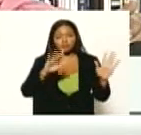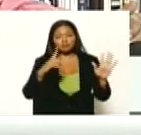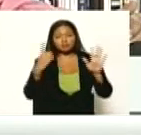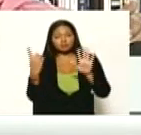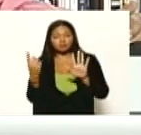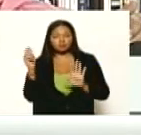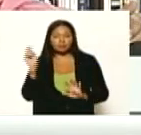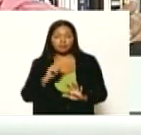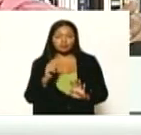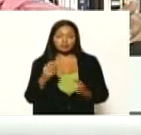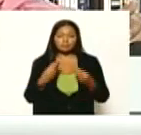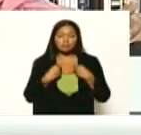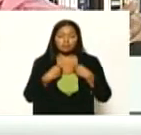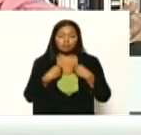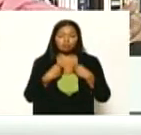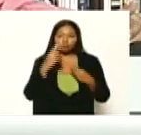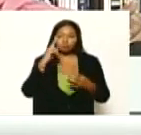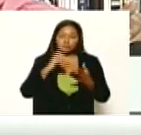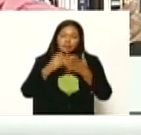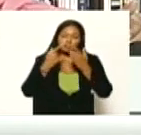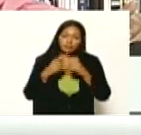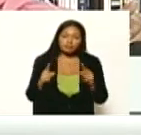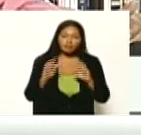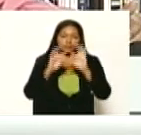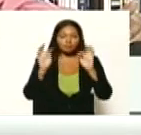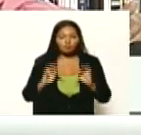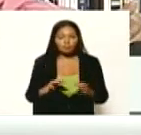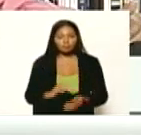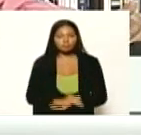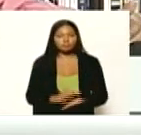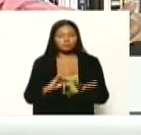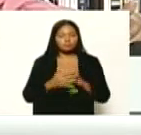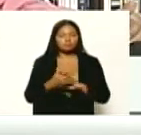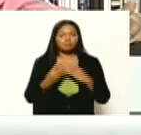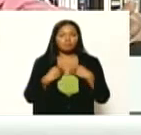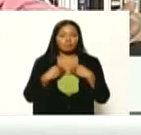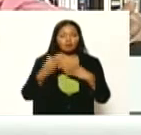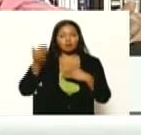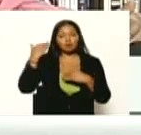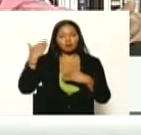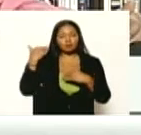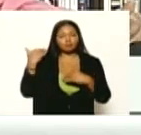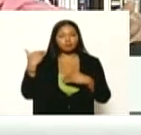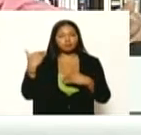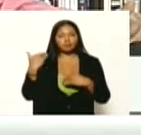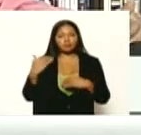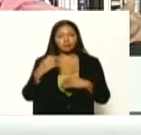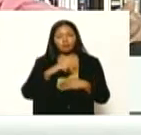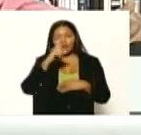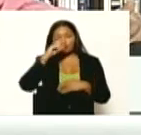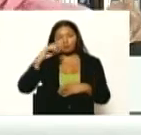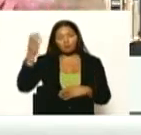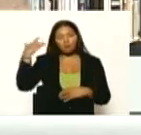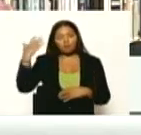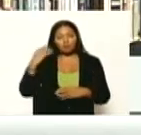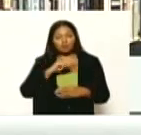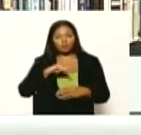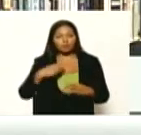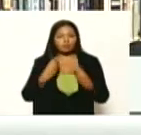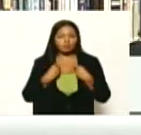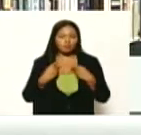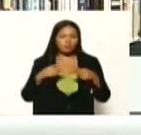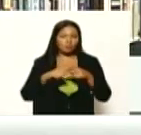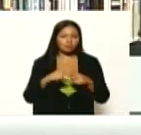16 meses viviendo una realidad distinta que la que habíamos vivido el resto de nuestros años de nuestra vida.